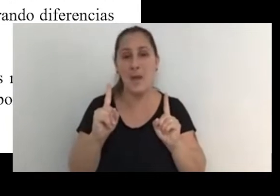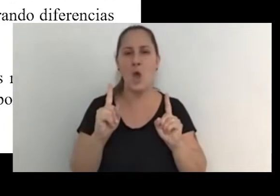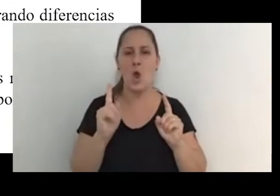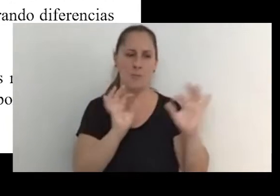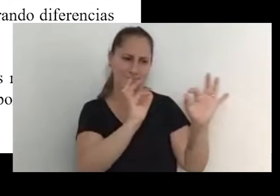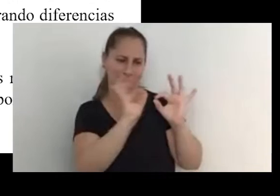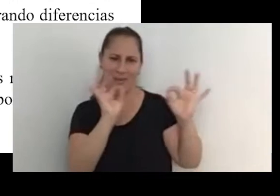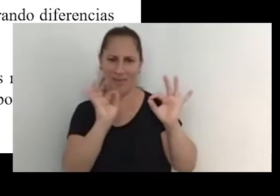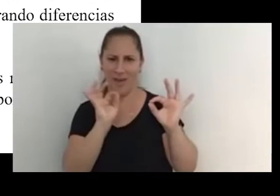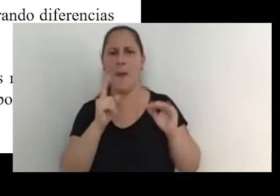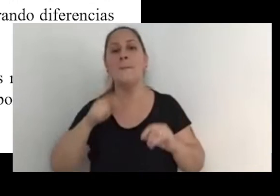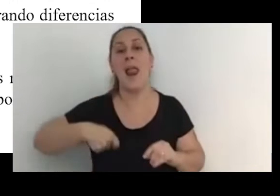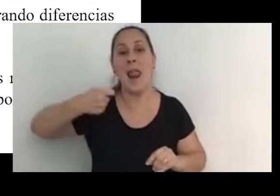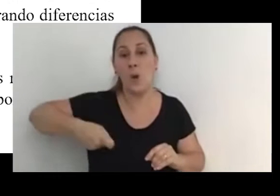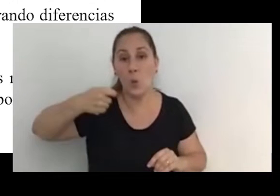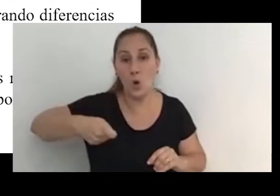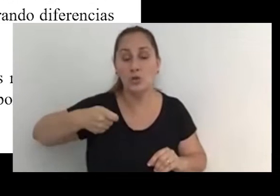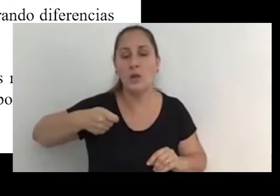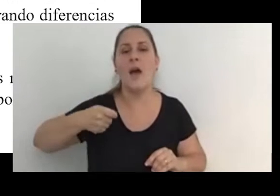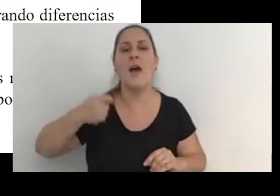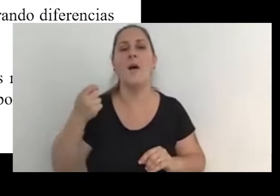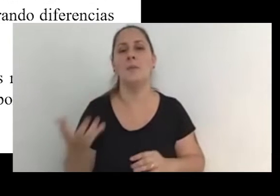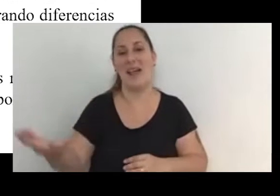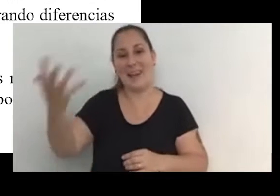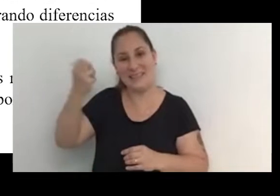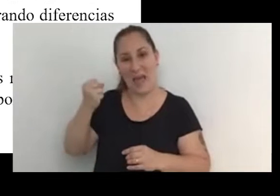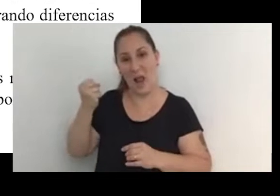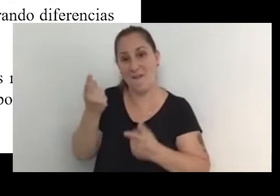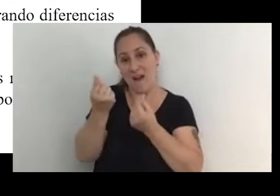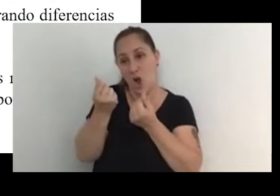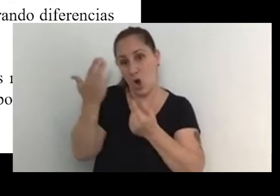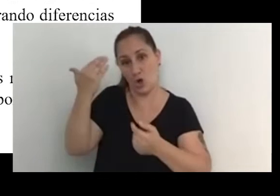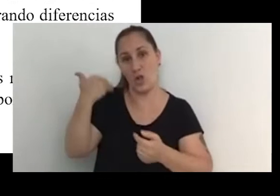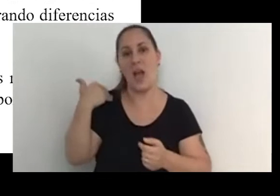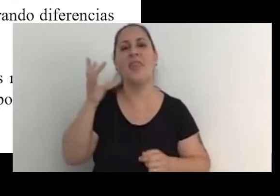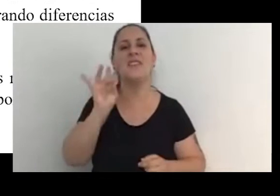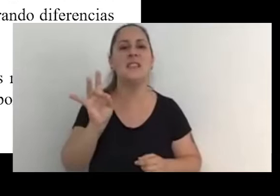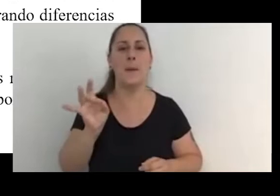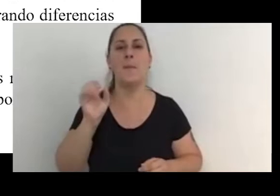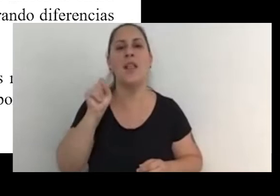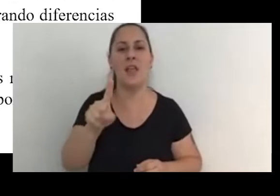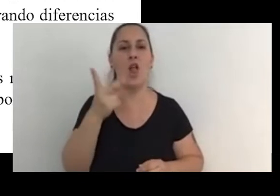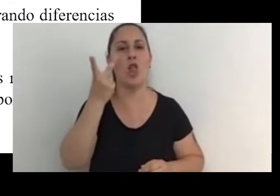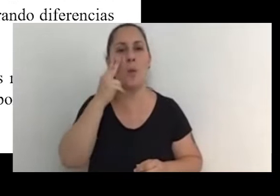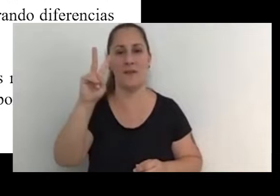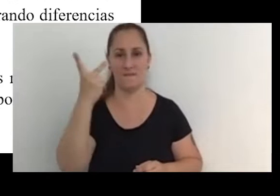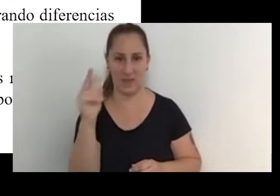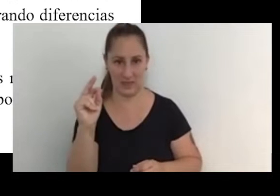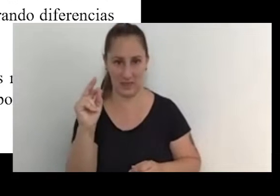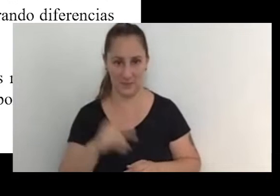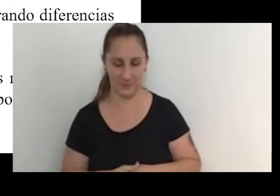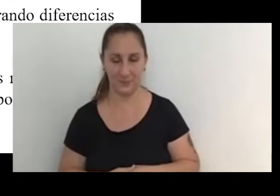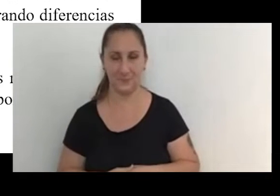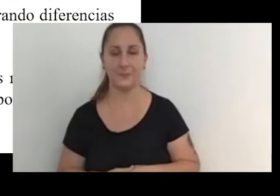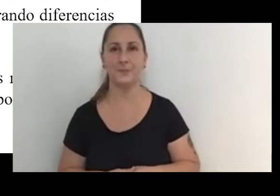para las cuotas retrotrajo el valor de la cuota a diciembre 2020.